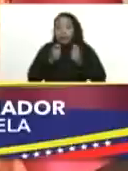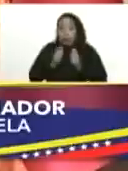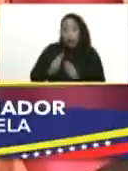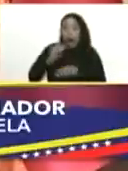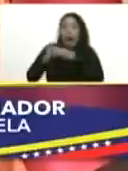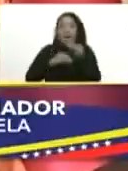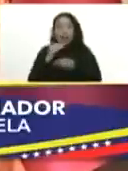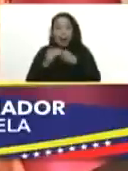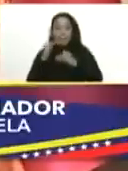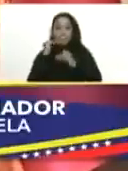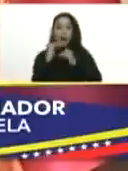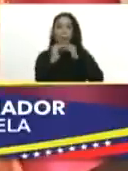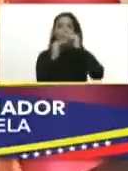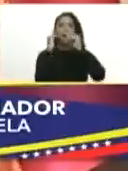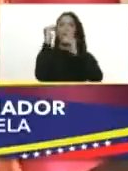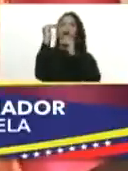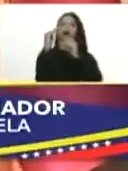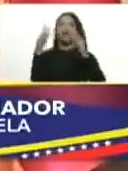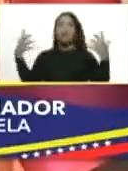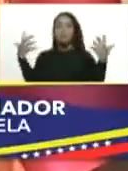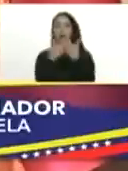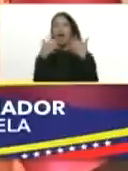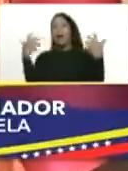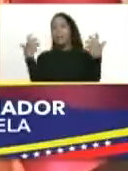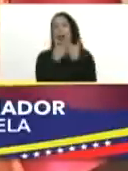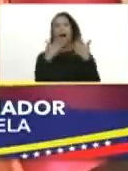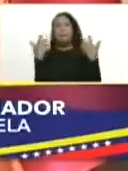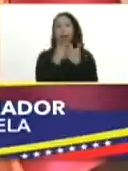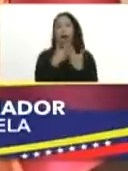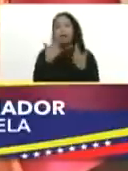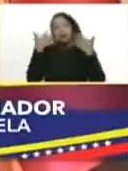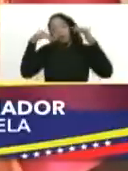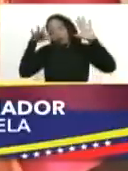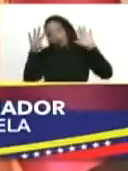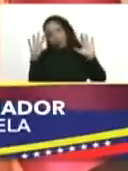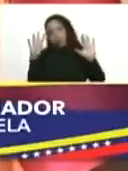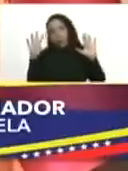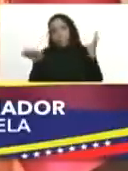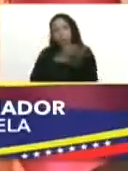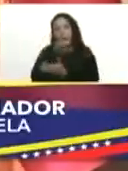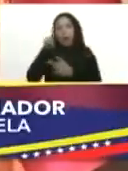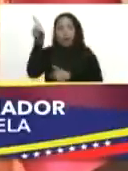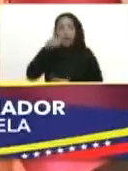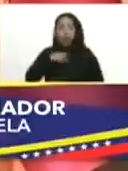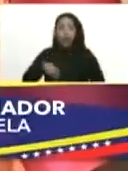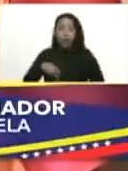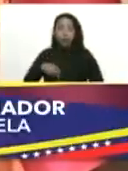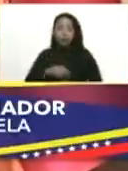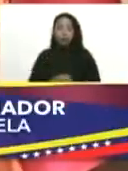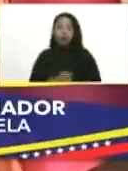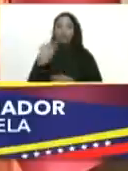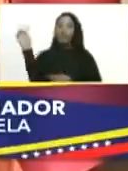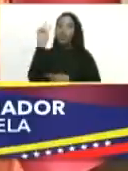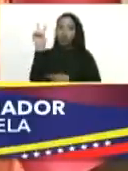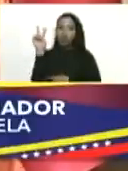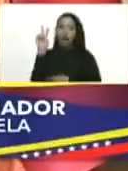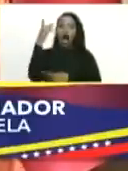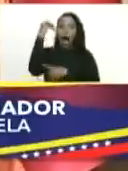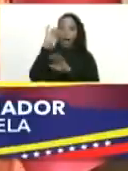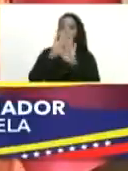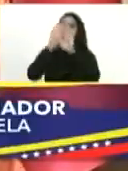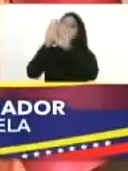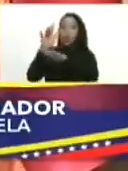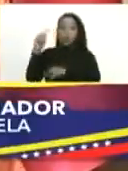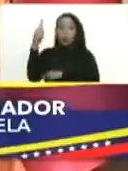una escalada de conflicto y quizás de violencia a la China, Venezuela ha estado en